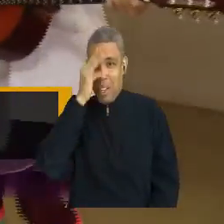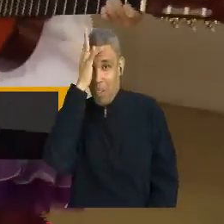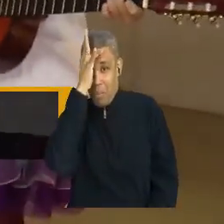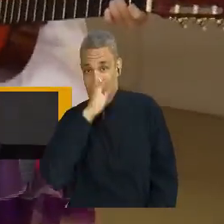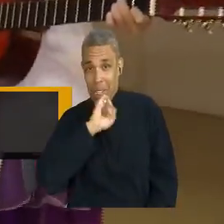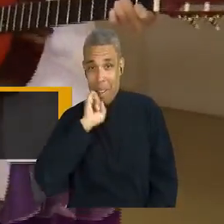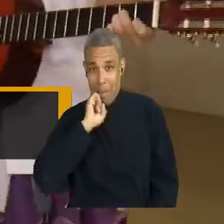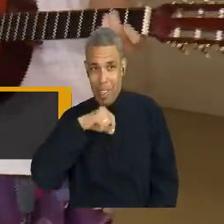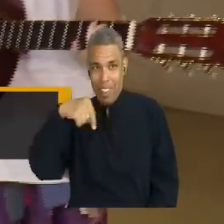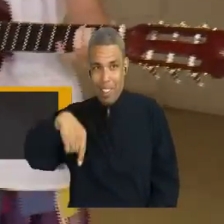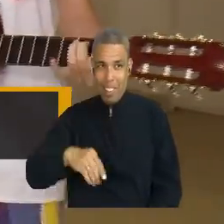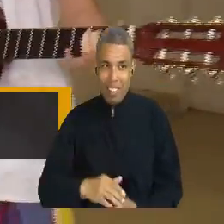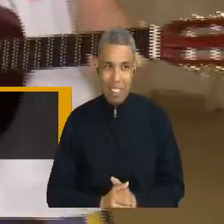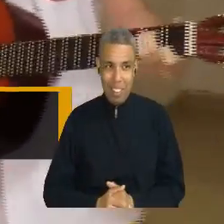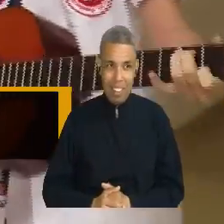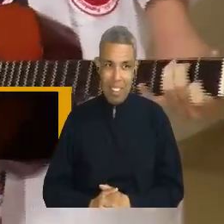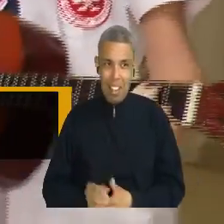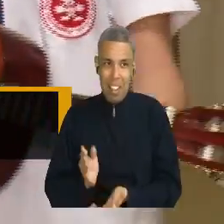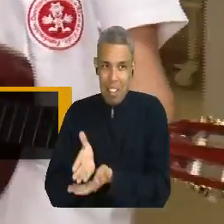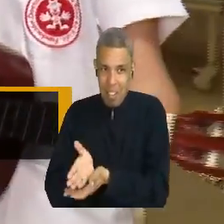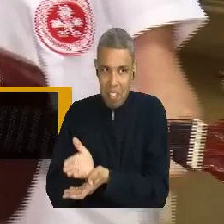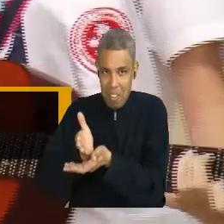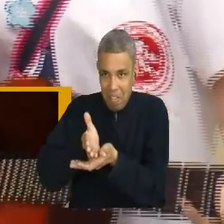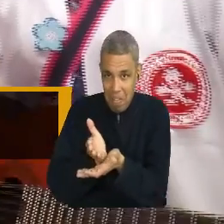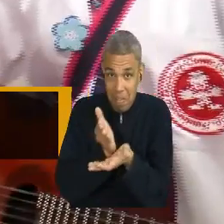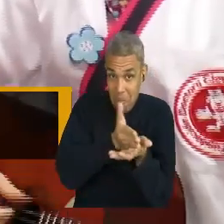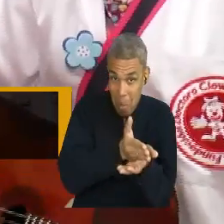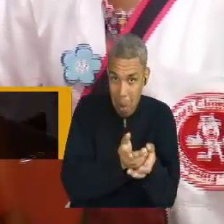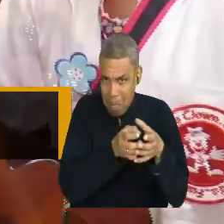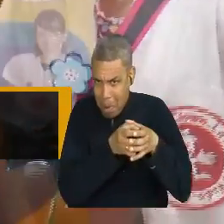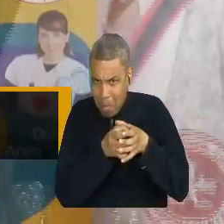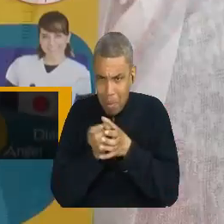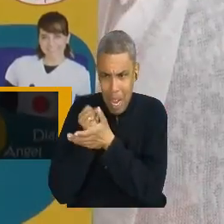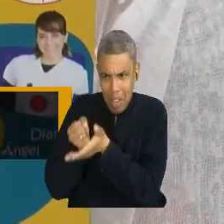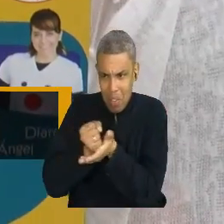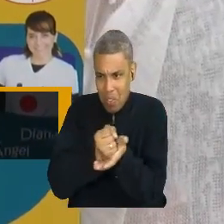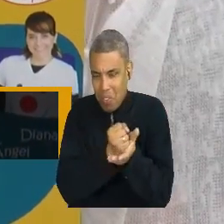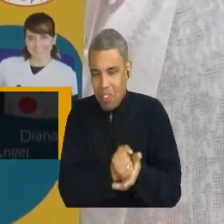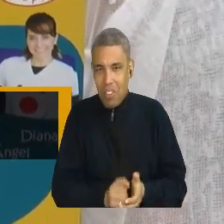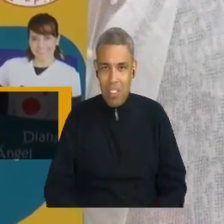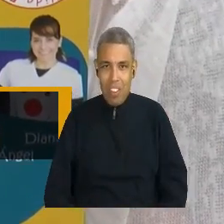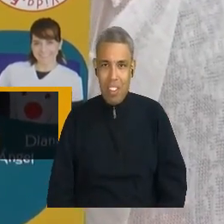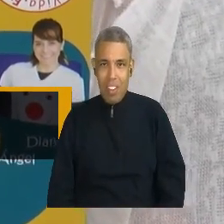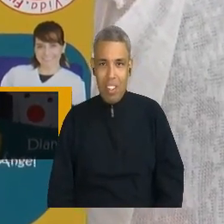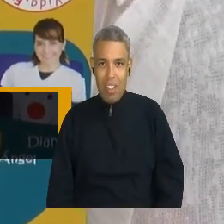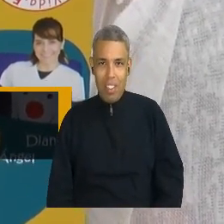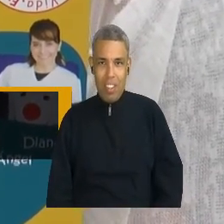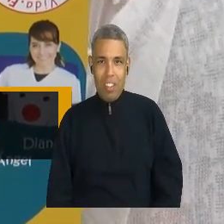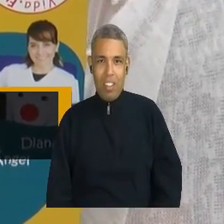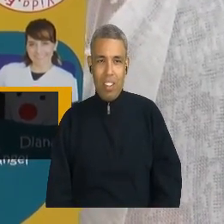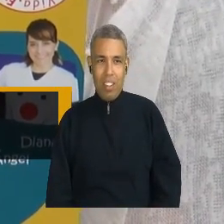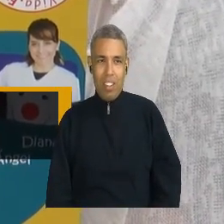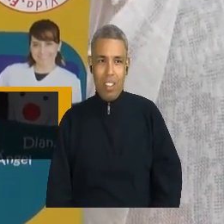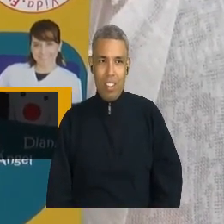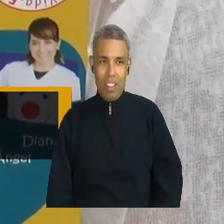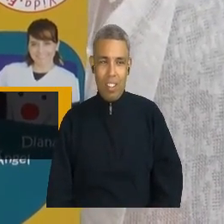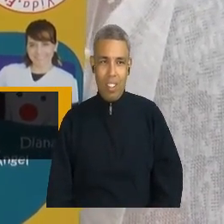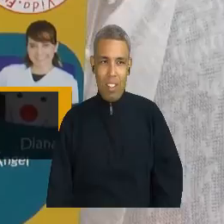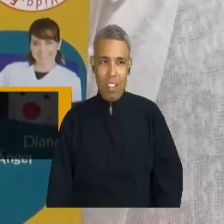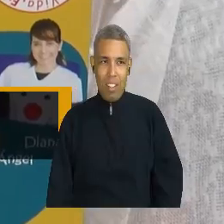diferentes habitaciones de las clínicas o hospitales que lo permiten. Tienen aquí un calendario muy lindo. Sí, este es